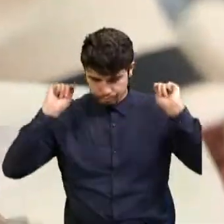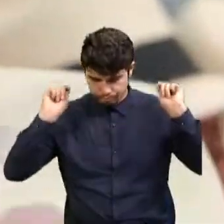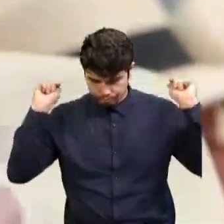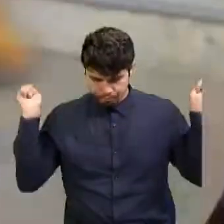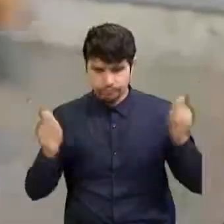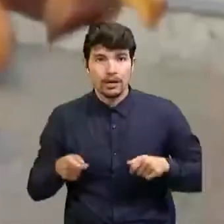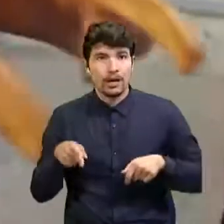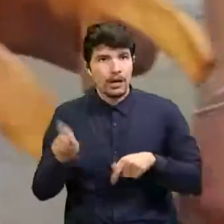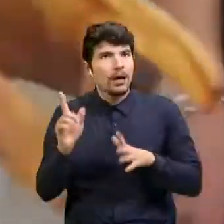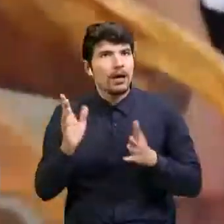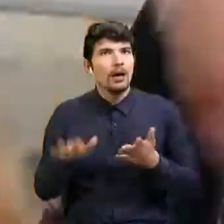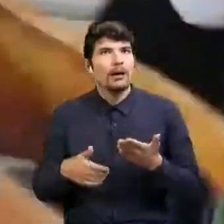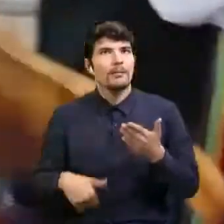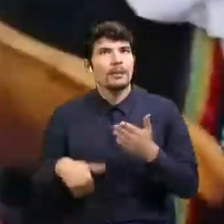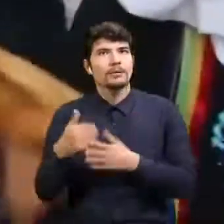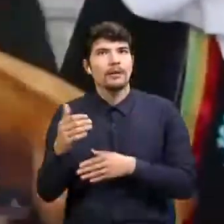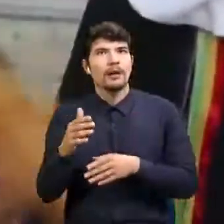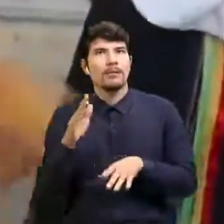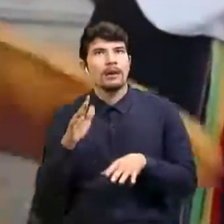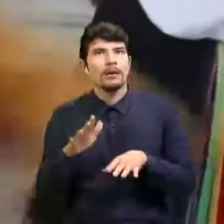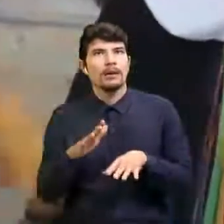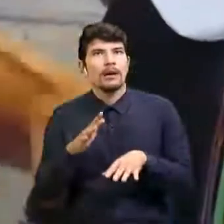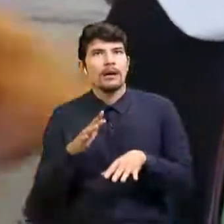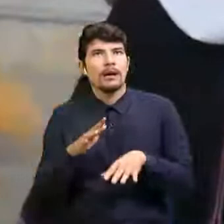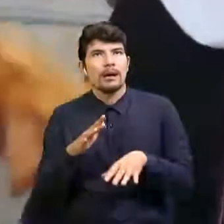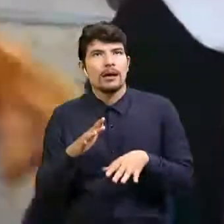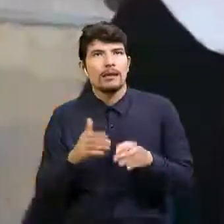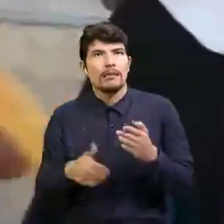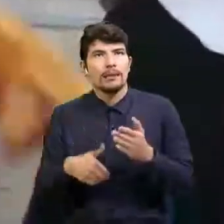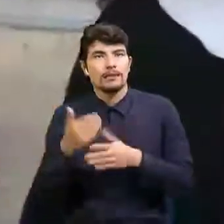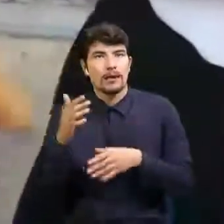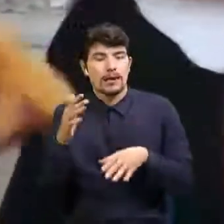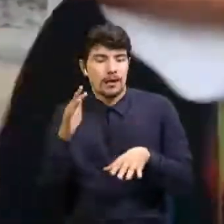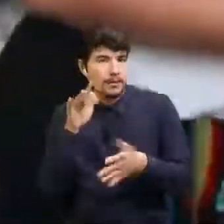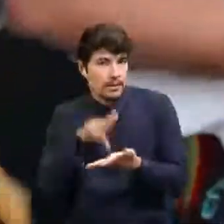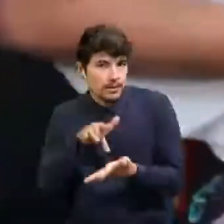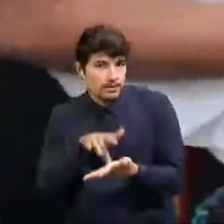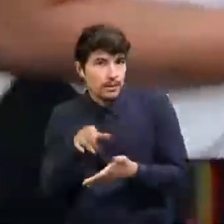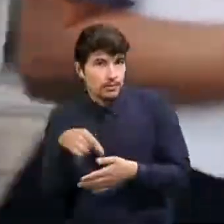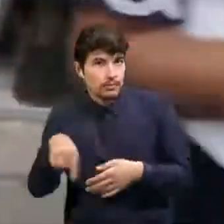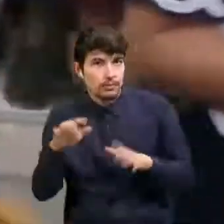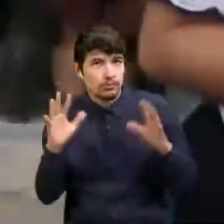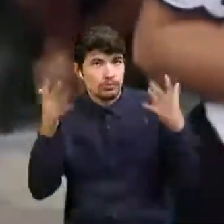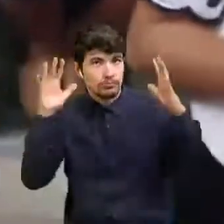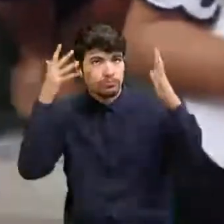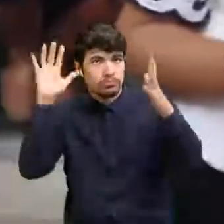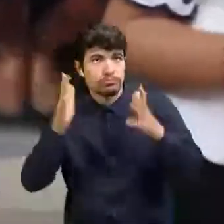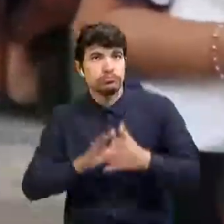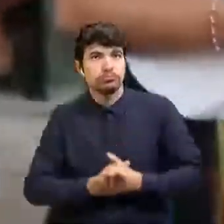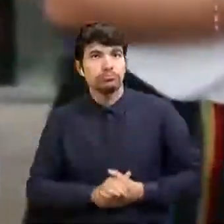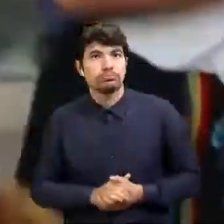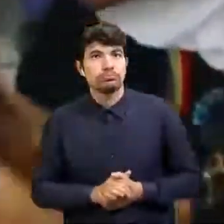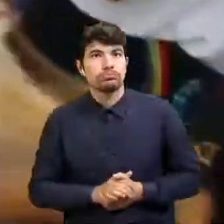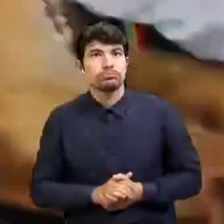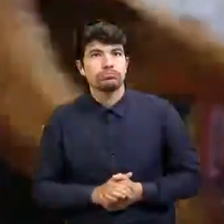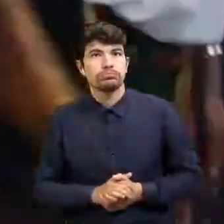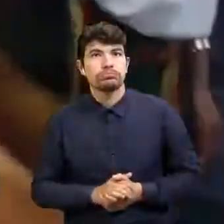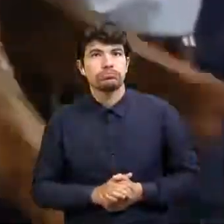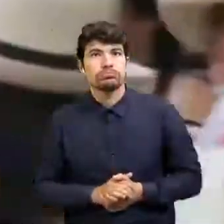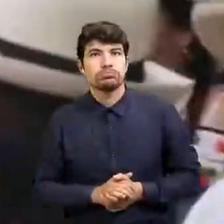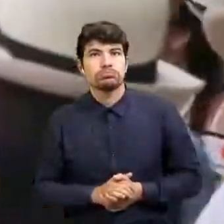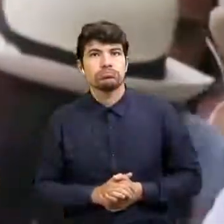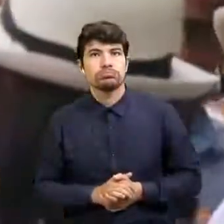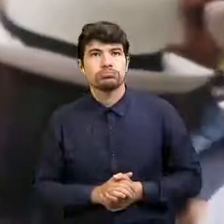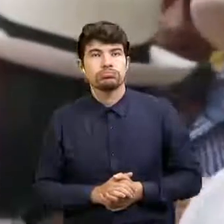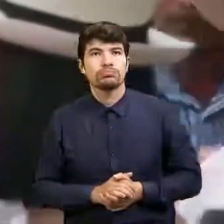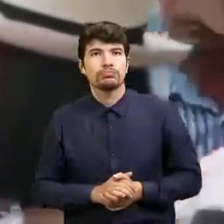se puso de ruana el desfile de flores y la cabalgata, bellas tradiciones que cautivan a los visitantes con la creatividad de los veleños para